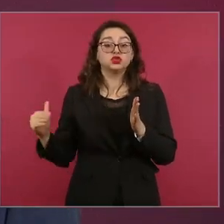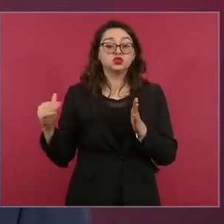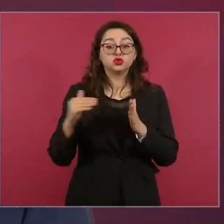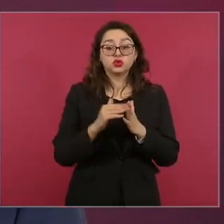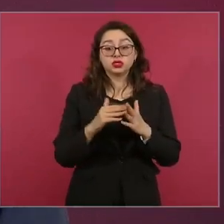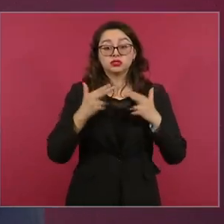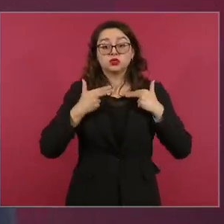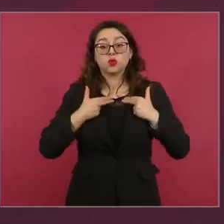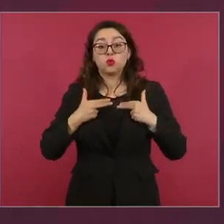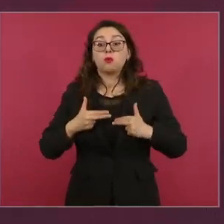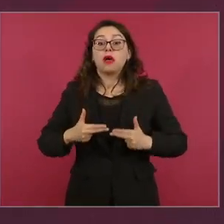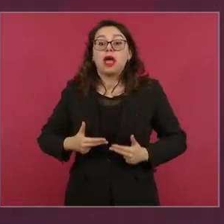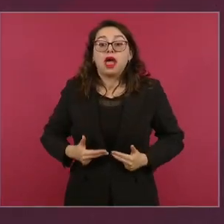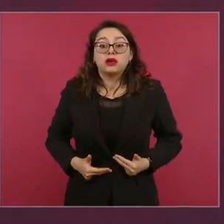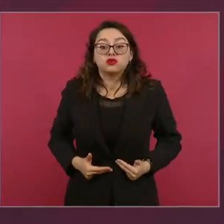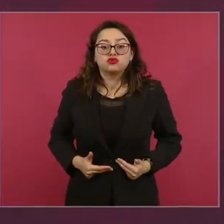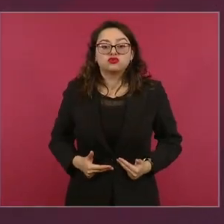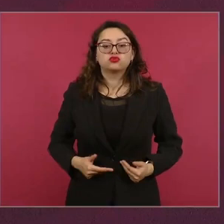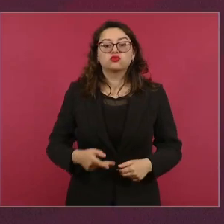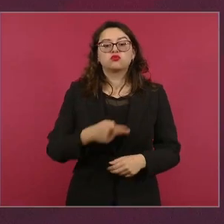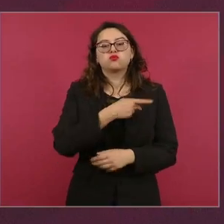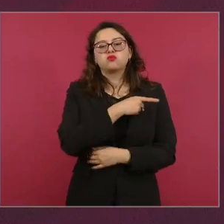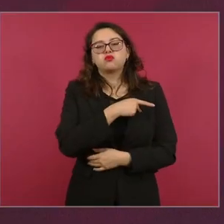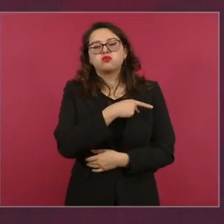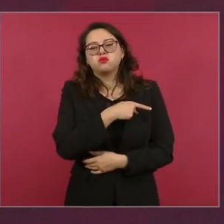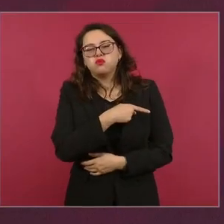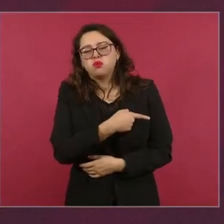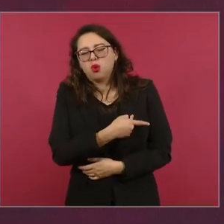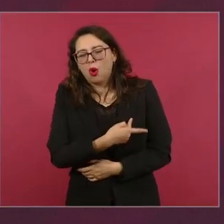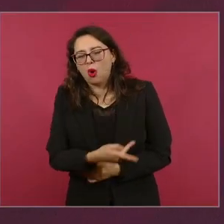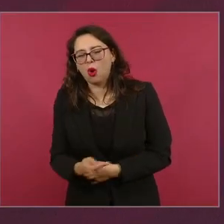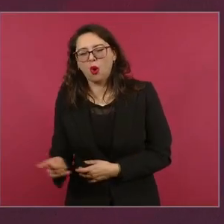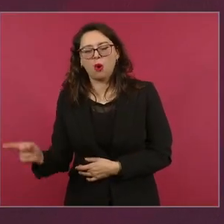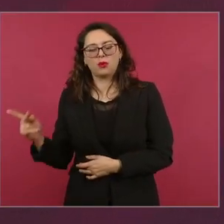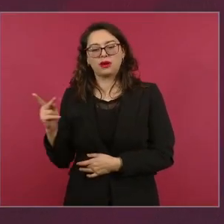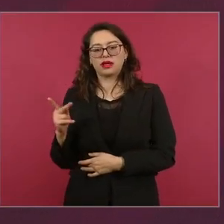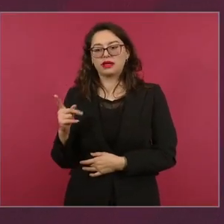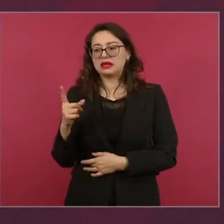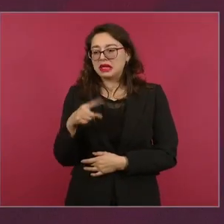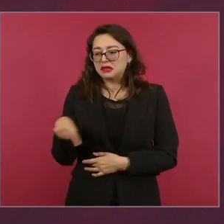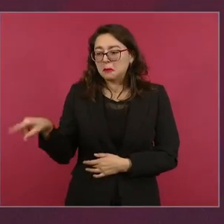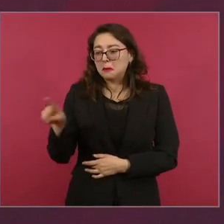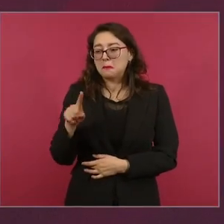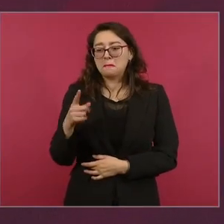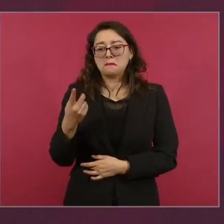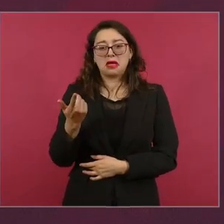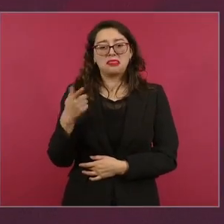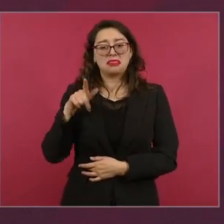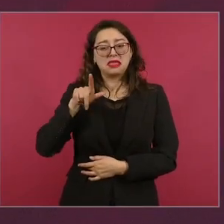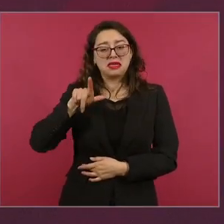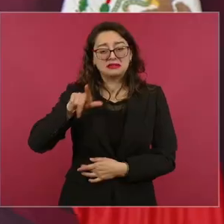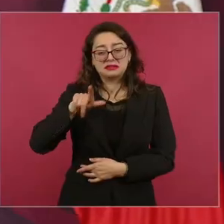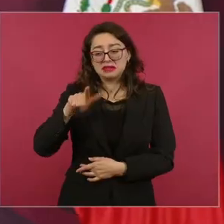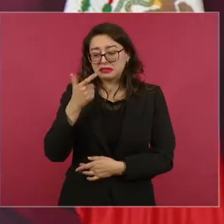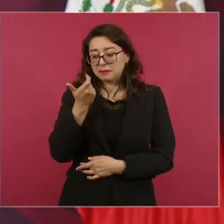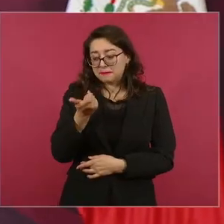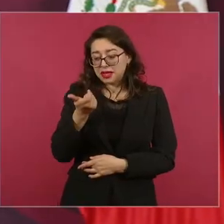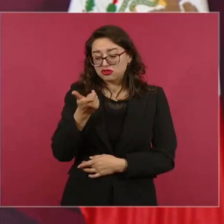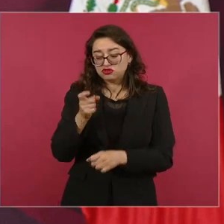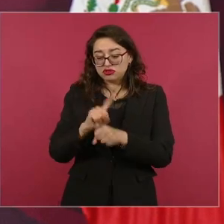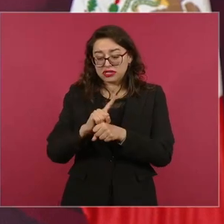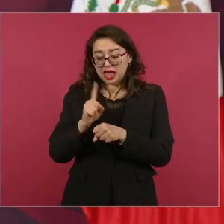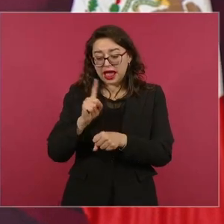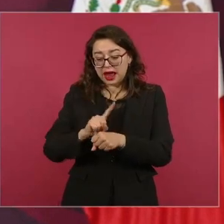de seres humanos que sobreviven con menos de $1 diario en el mundo.